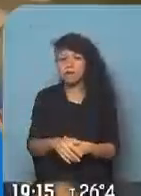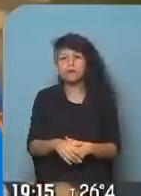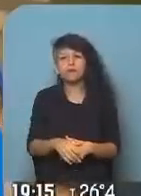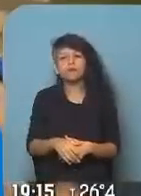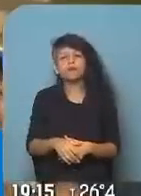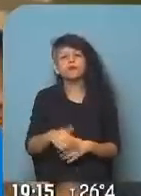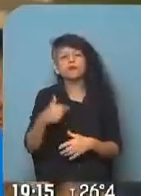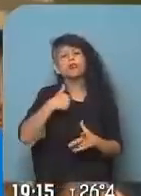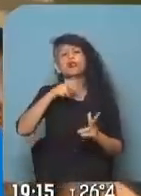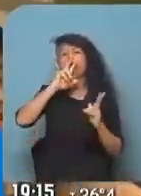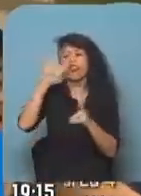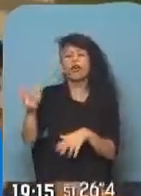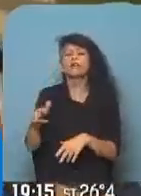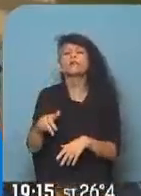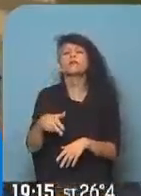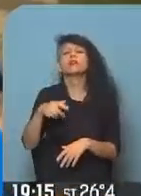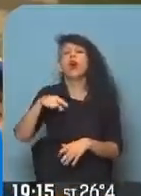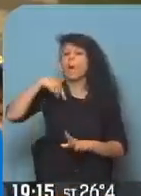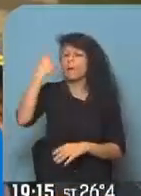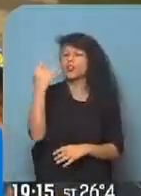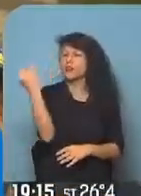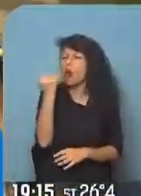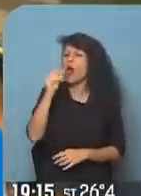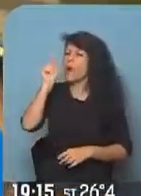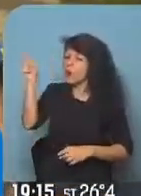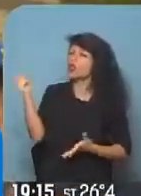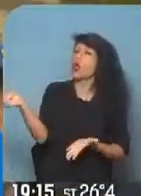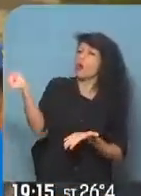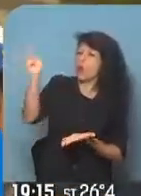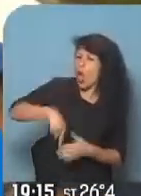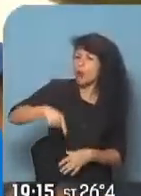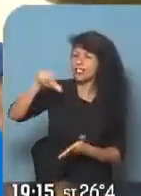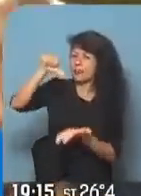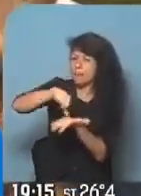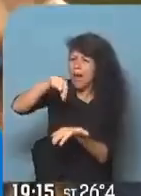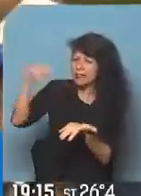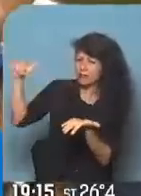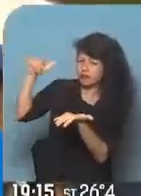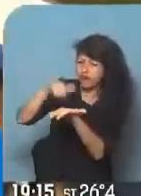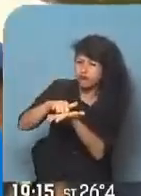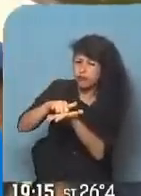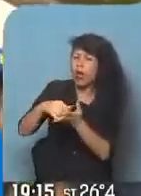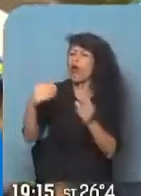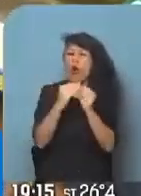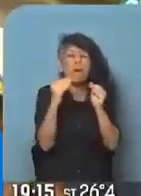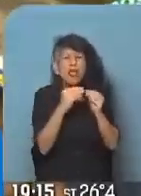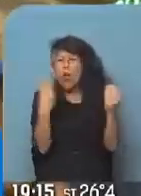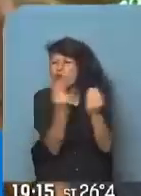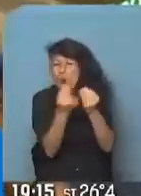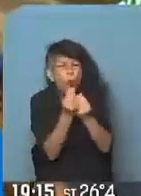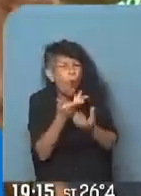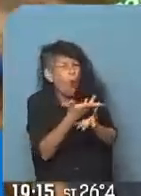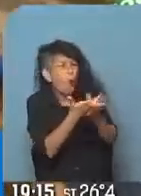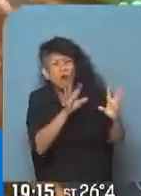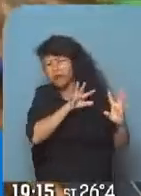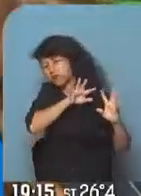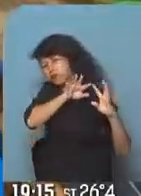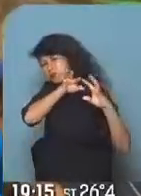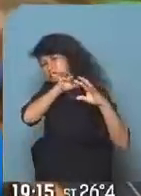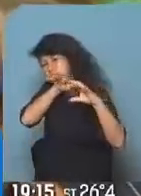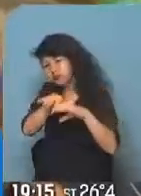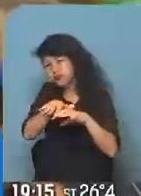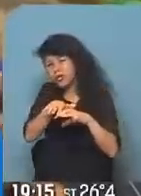que el jueves, cuando regresa, van a ir muchos compañeros, no solamente